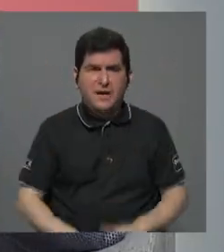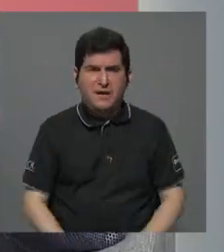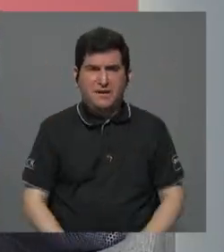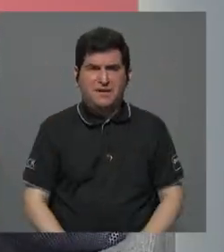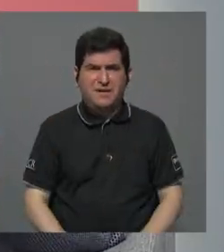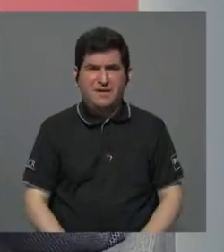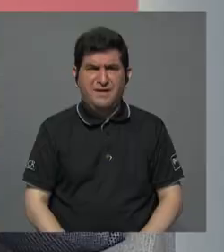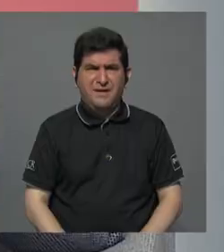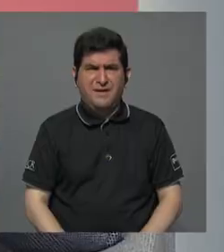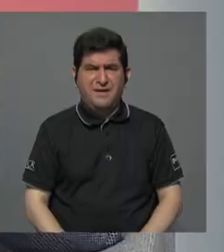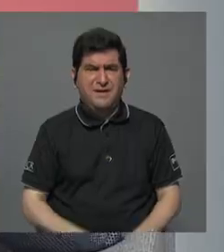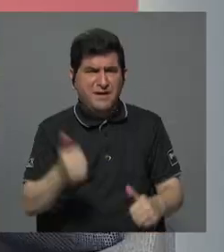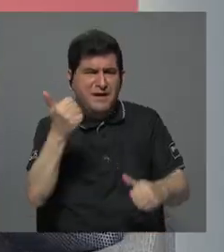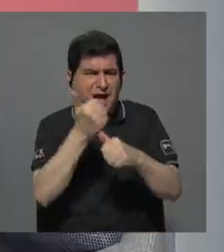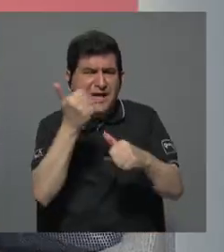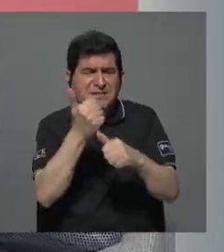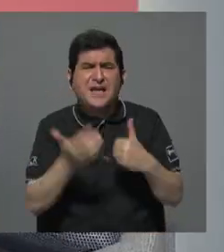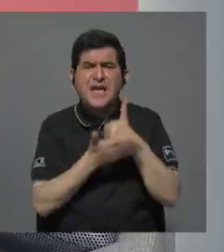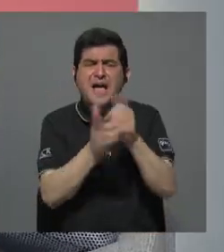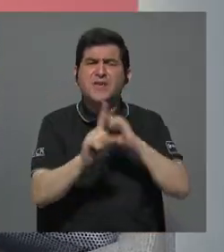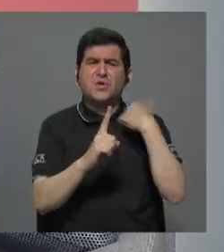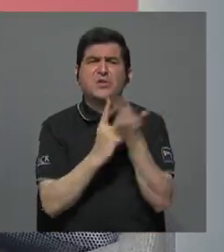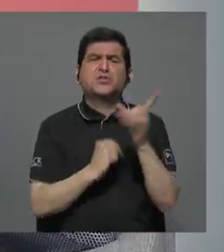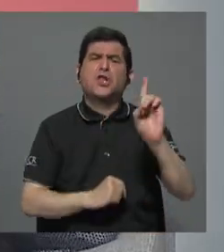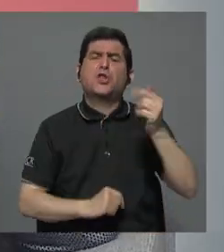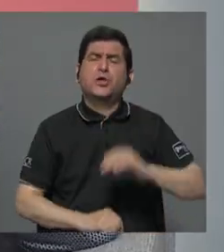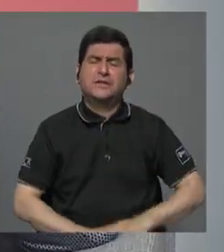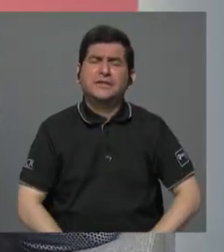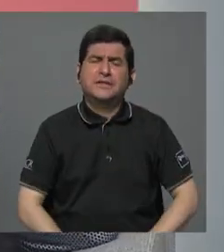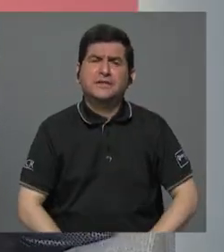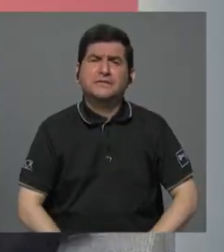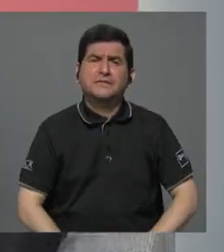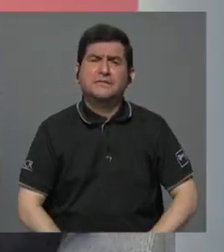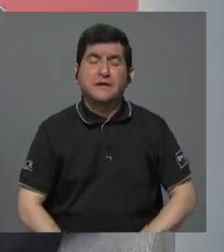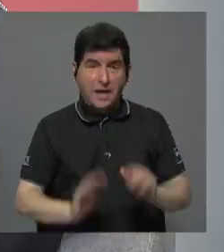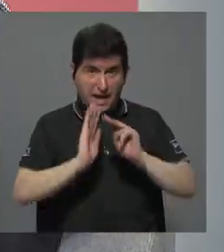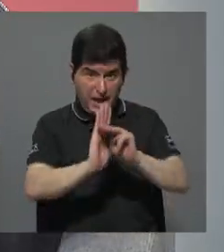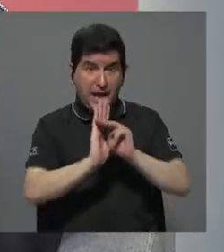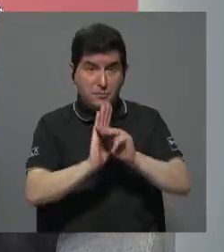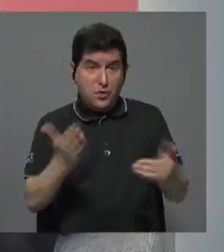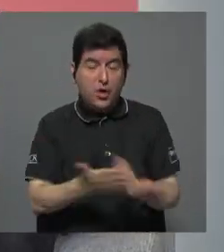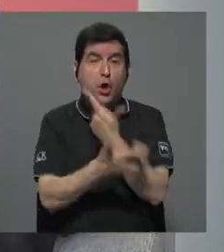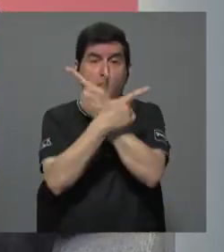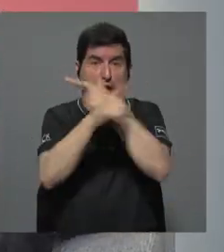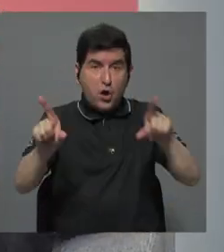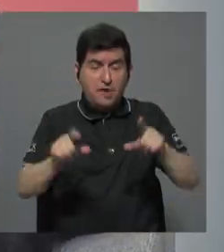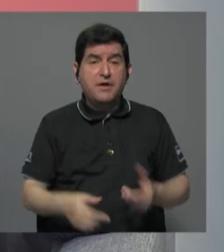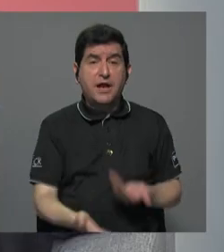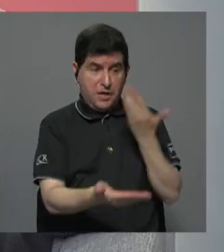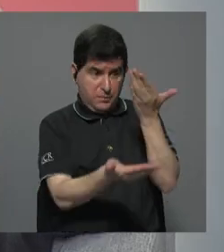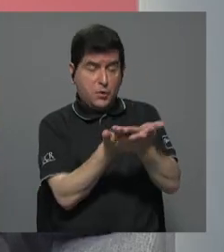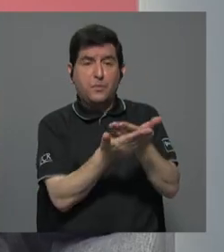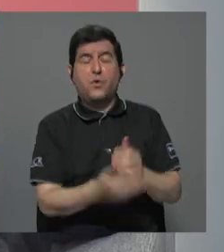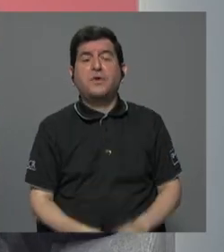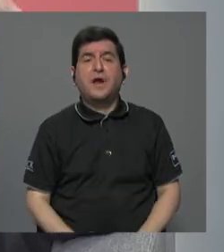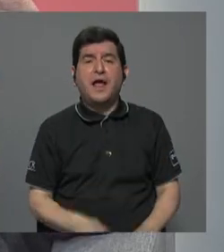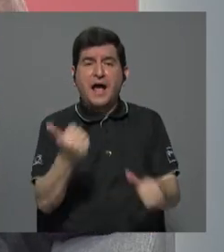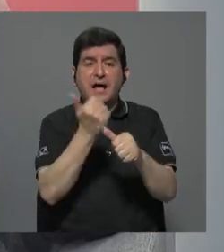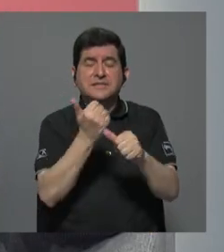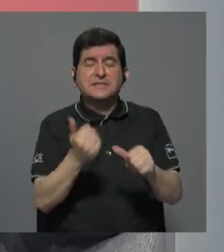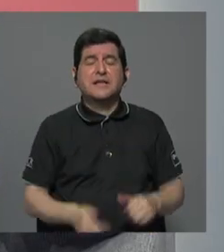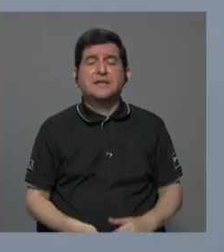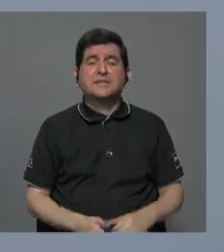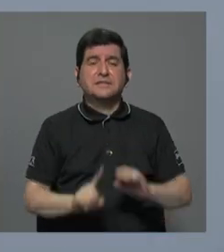dónde queda la asistencia y la ayuda social es decir el modelo neoliberal está planteando la asistencia social la ayuda